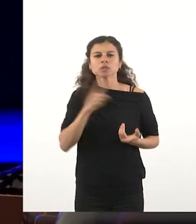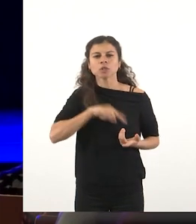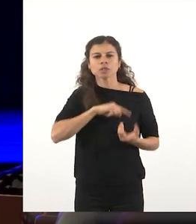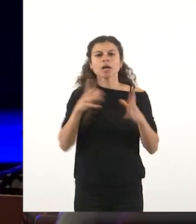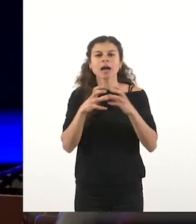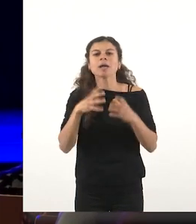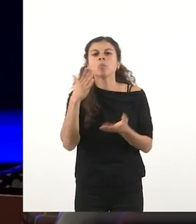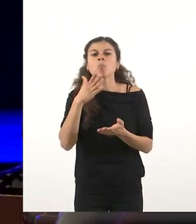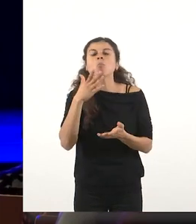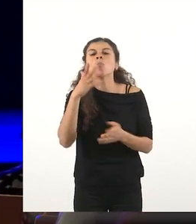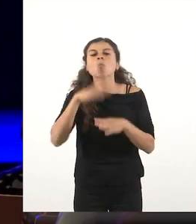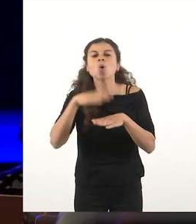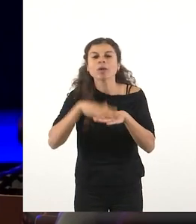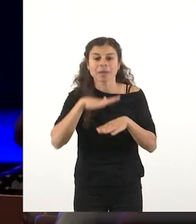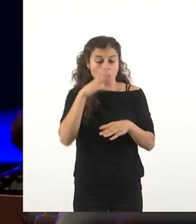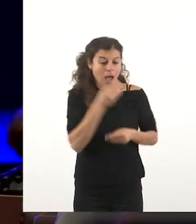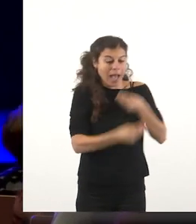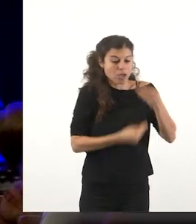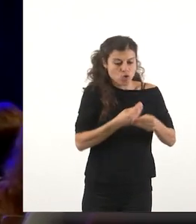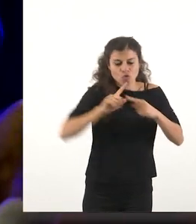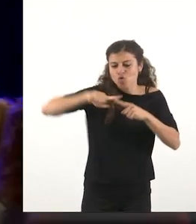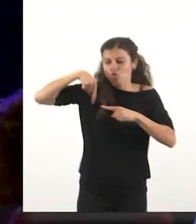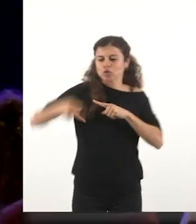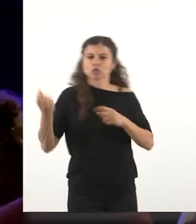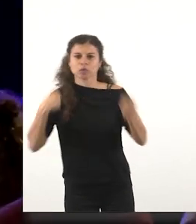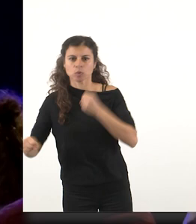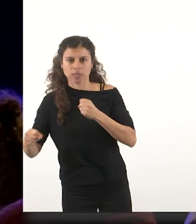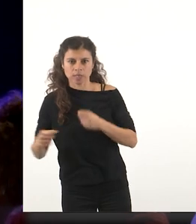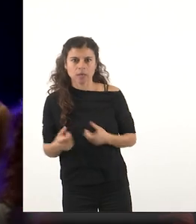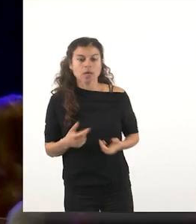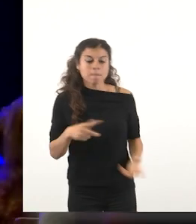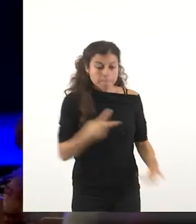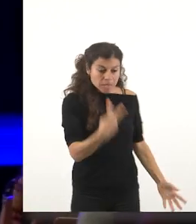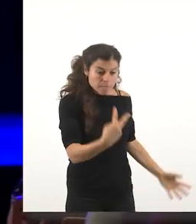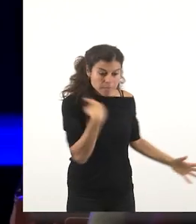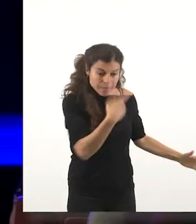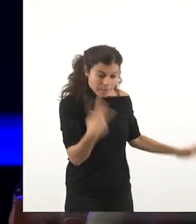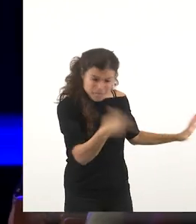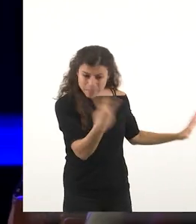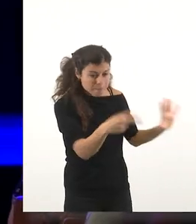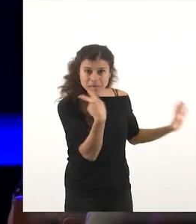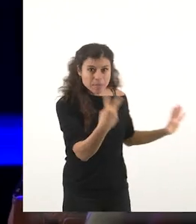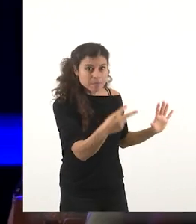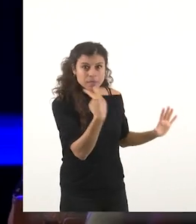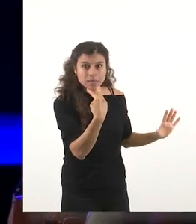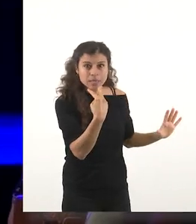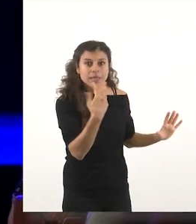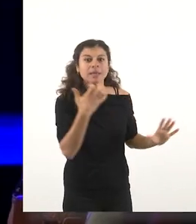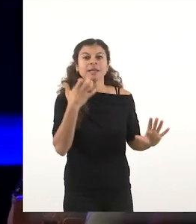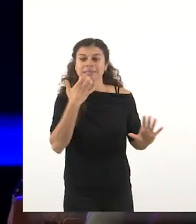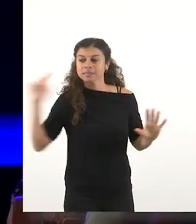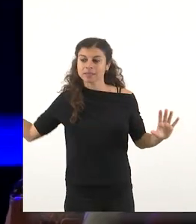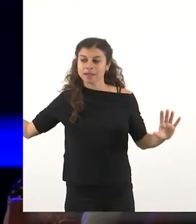acción siempre le viene una reacción. Que me mires a la cara, Antonio, y que me hables, no me vaciles. Que me mires a la cara, que me mires a la cara. Si pasa alguien,